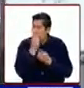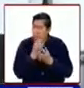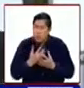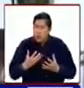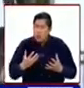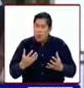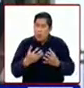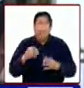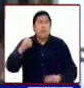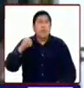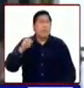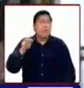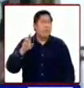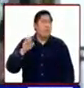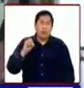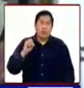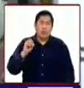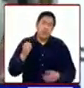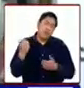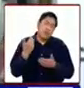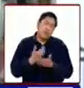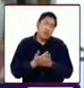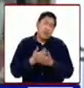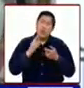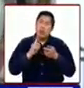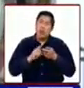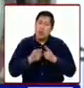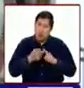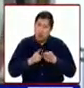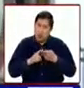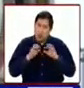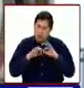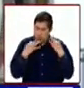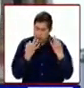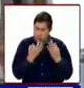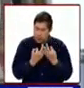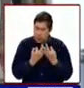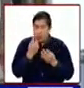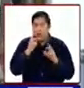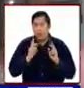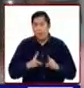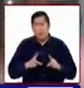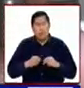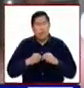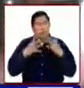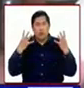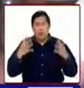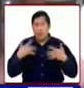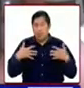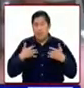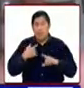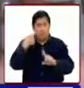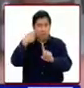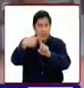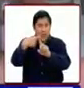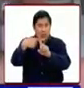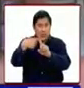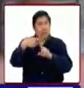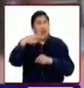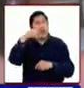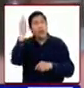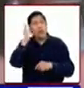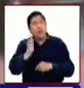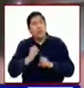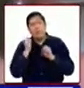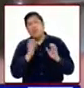Martins. Hasta este lugar llegan amigos y familiares, quienes lo recuerdan como una persona bastante alegre. Optimista, ¿no?